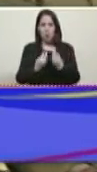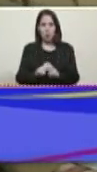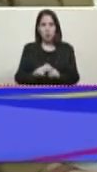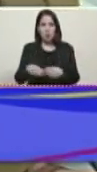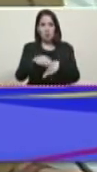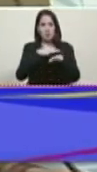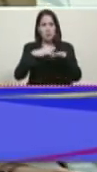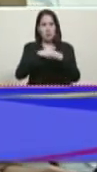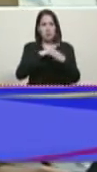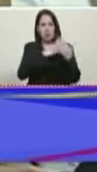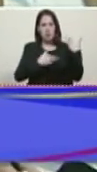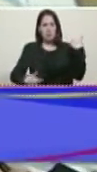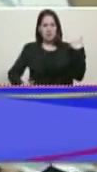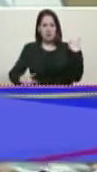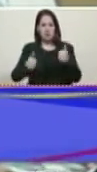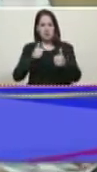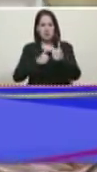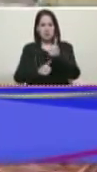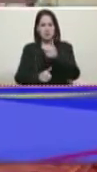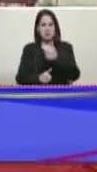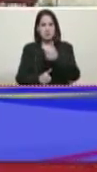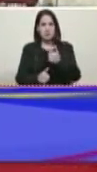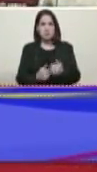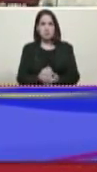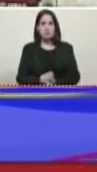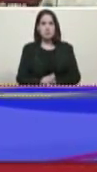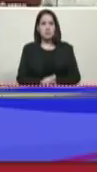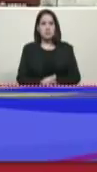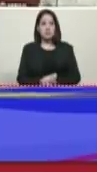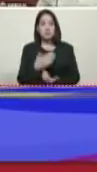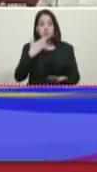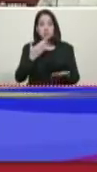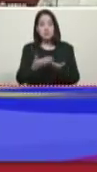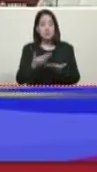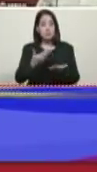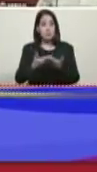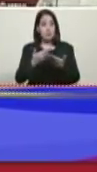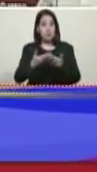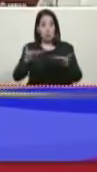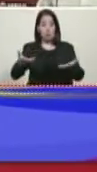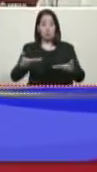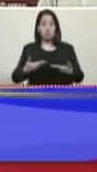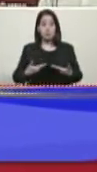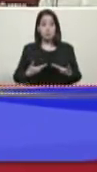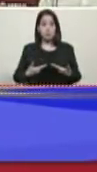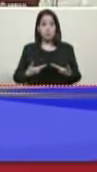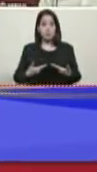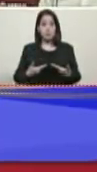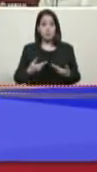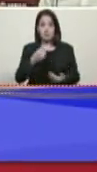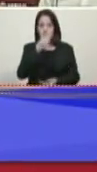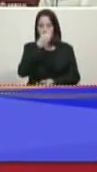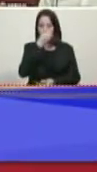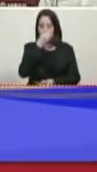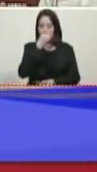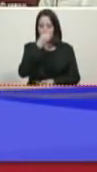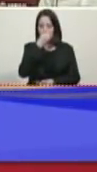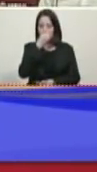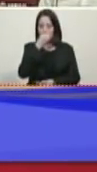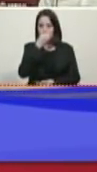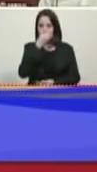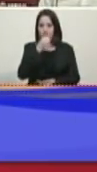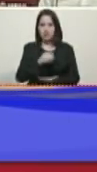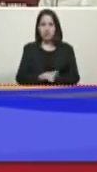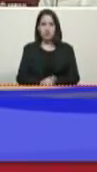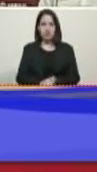presidencia les pido que nos hagan llegar el diagnóstico de